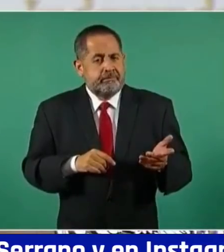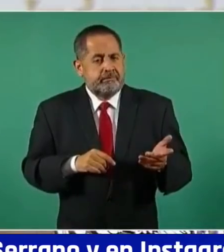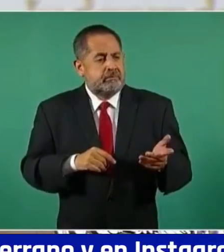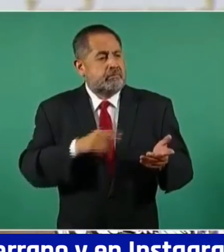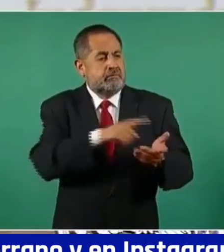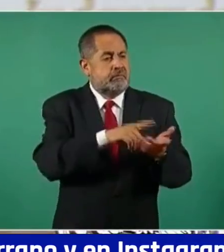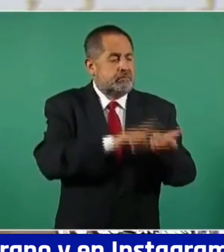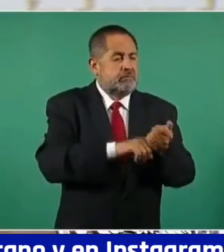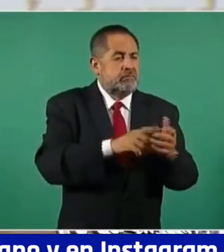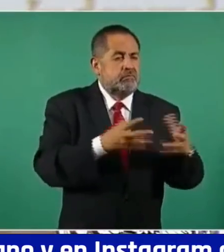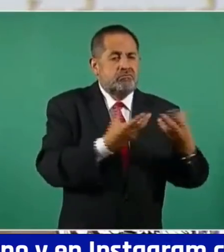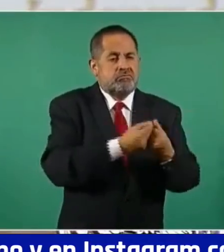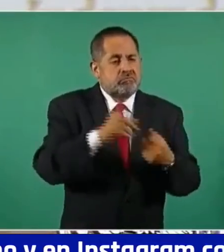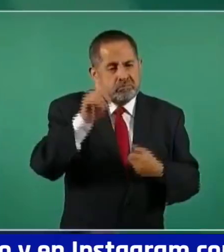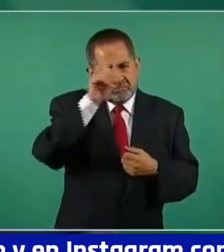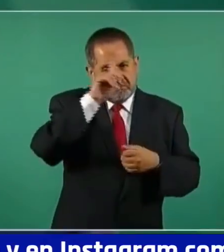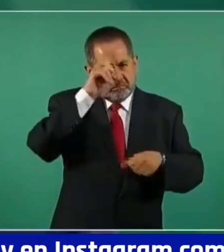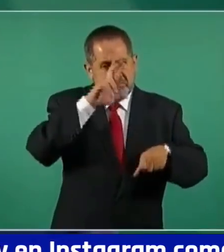asesor,